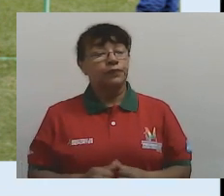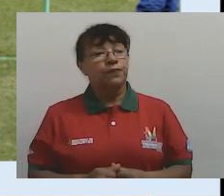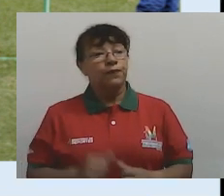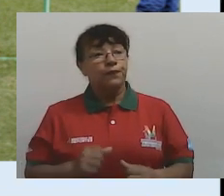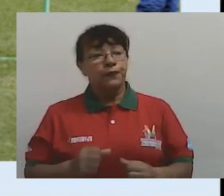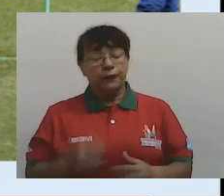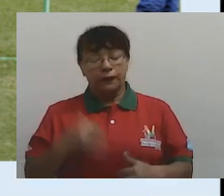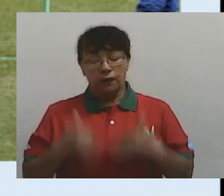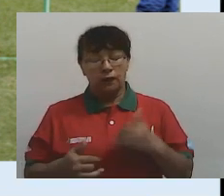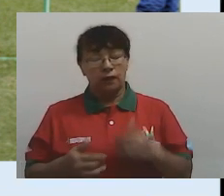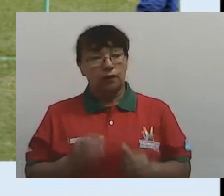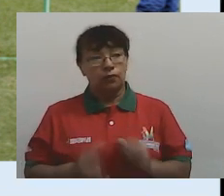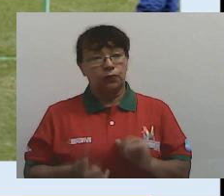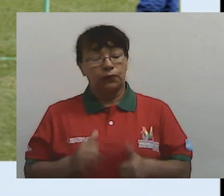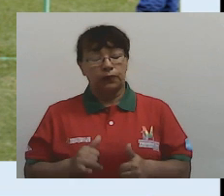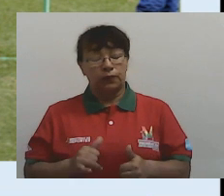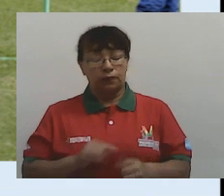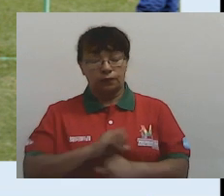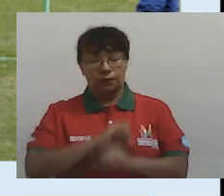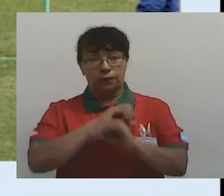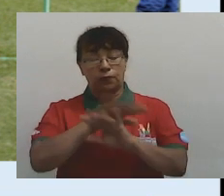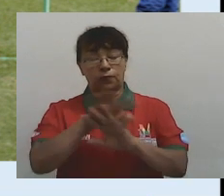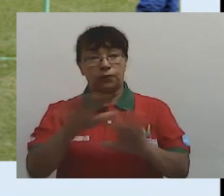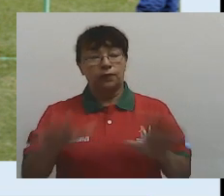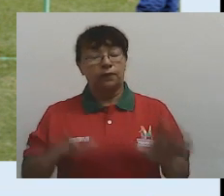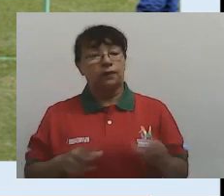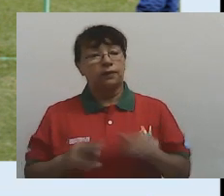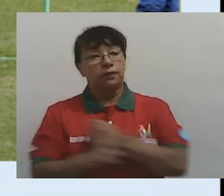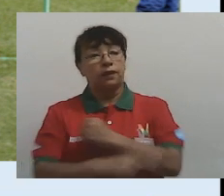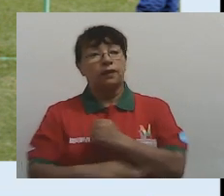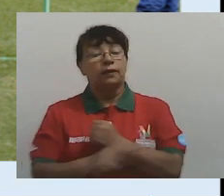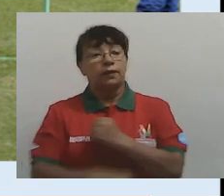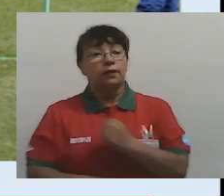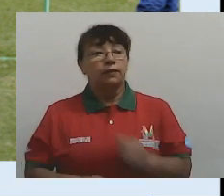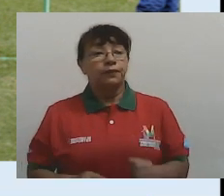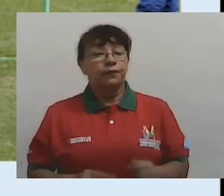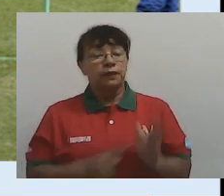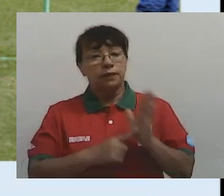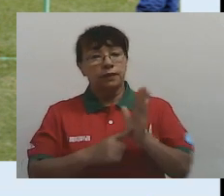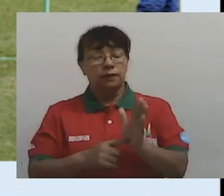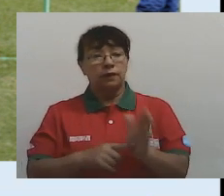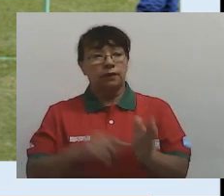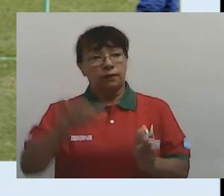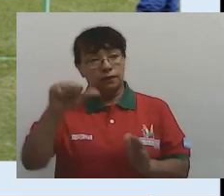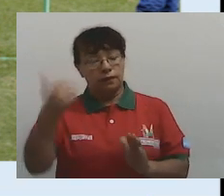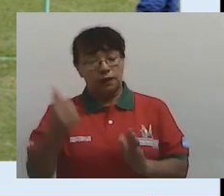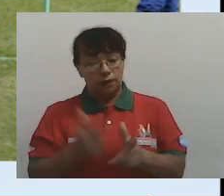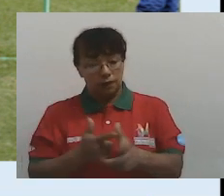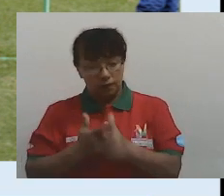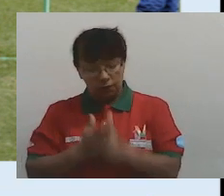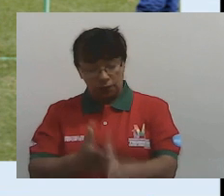Entonces, tenemos que saber que se presentan los 10, que los 10 corren uno detrás de otro para